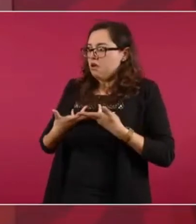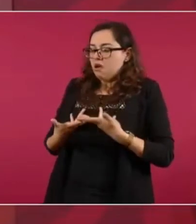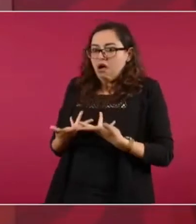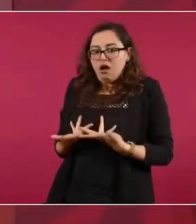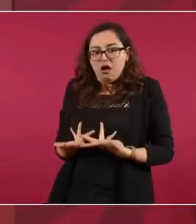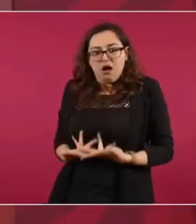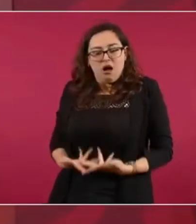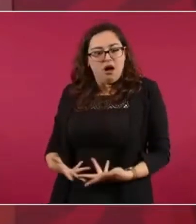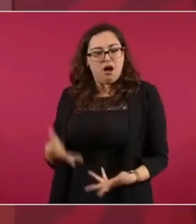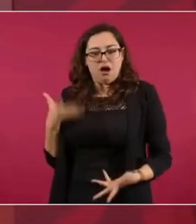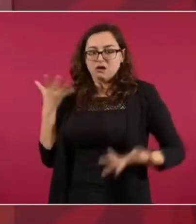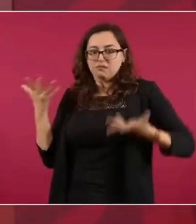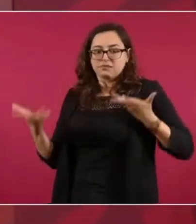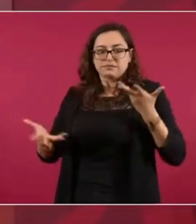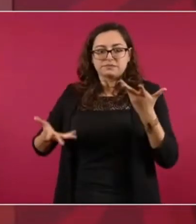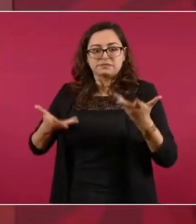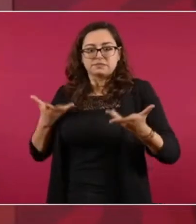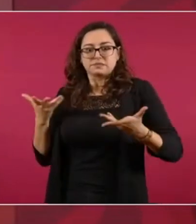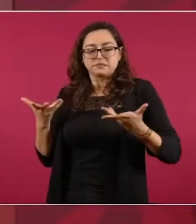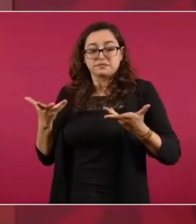sienten?